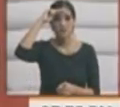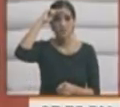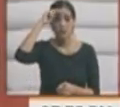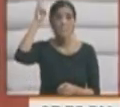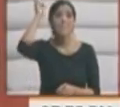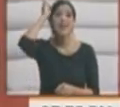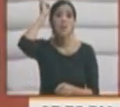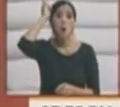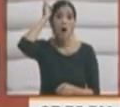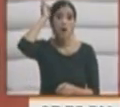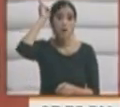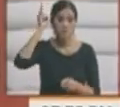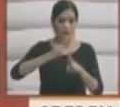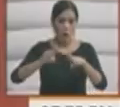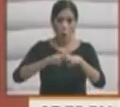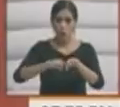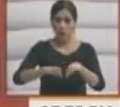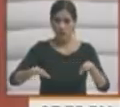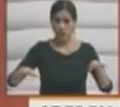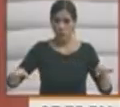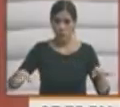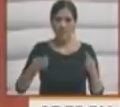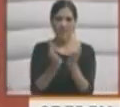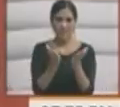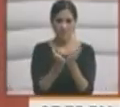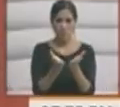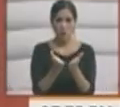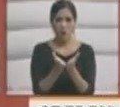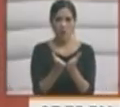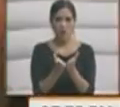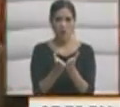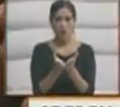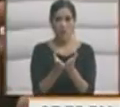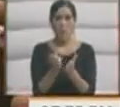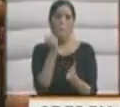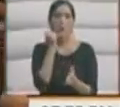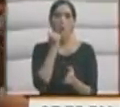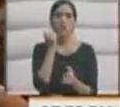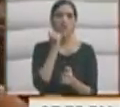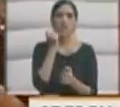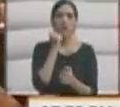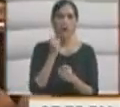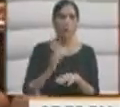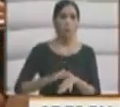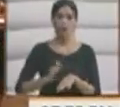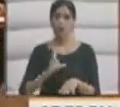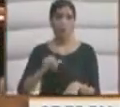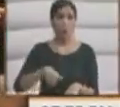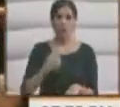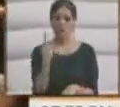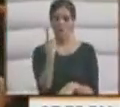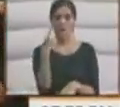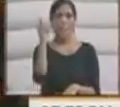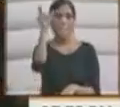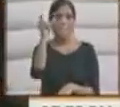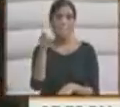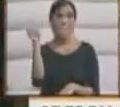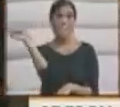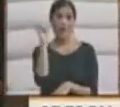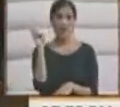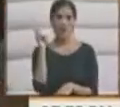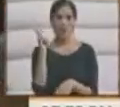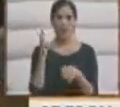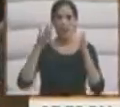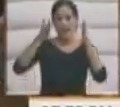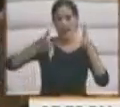peruanos de los niños de esa escuela protestaron porque no podía una venezolana darle